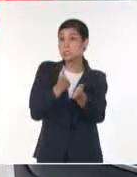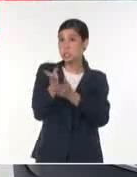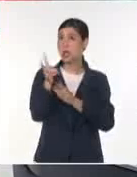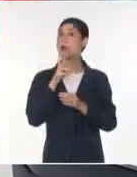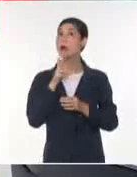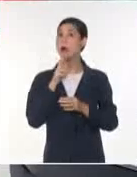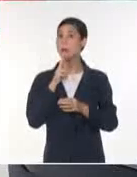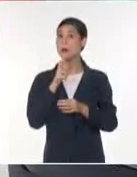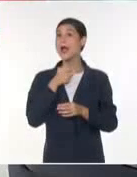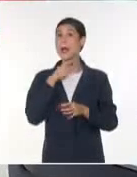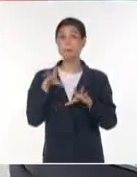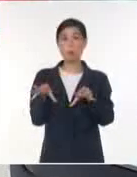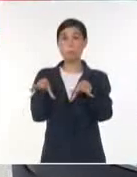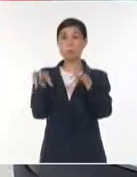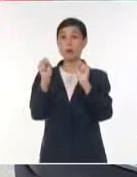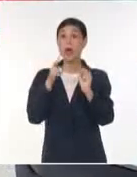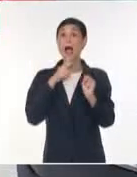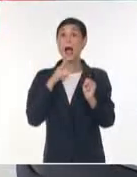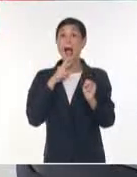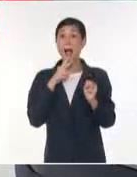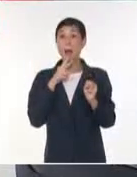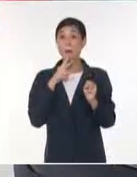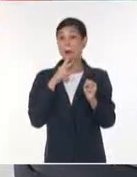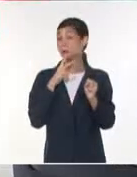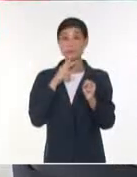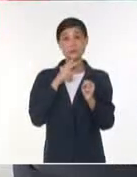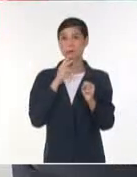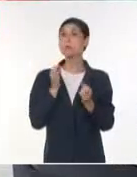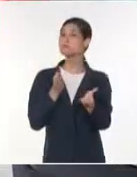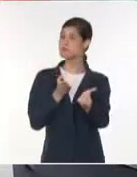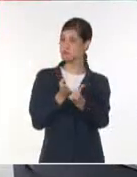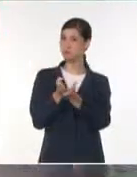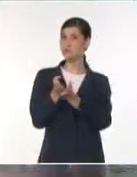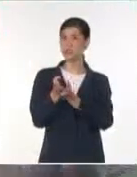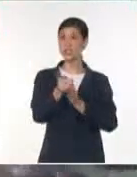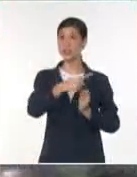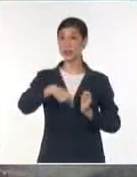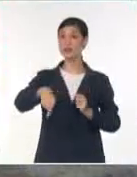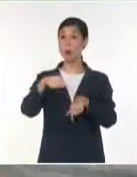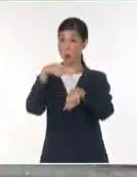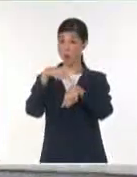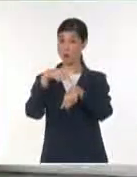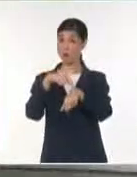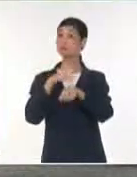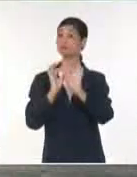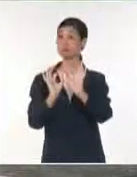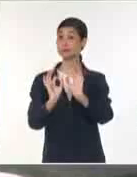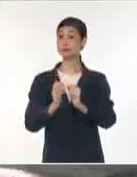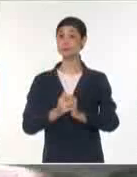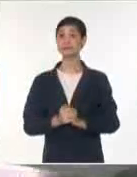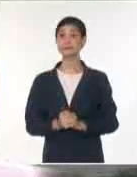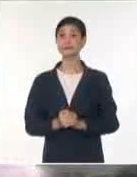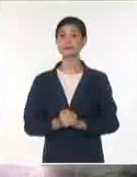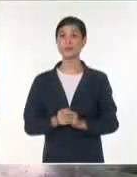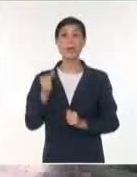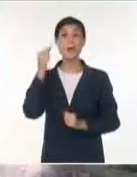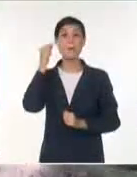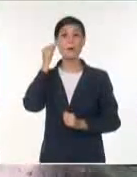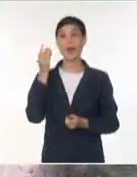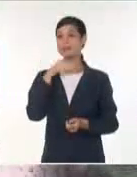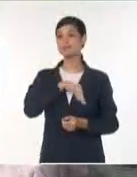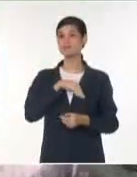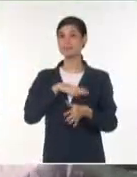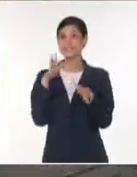va la corriente, se va, pero el agua no se ha ido, no se ha vuelto a ir. Eso está como un reloj. La complacencia de Eloísa y muchos